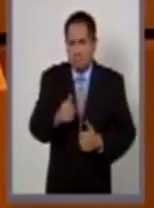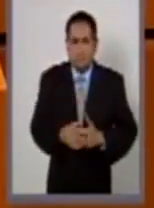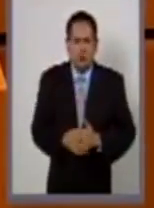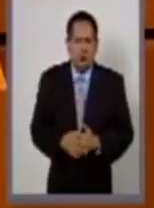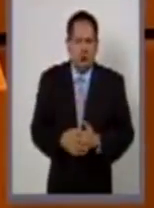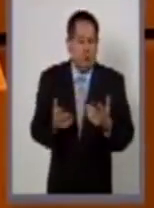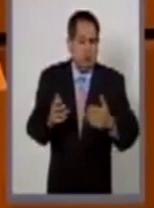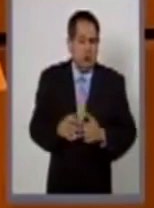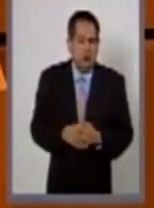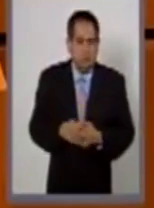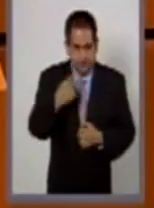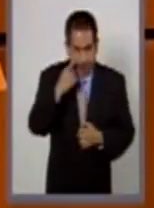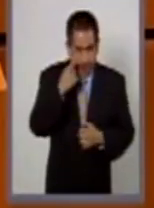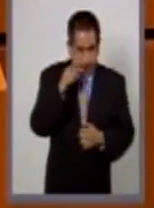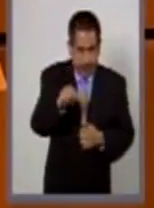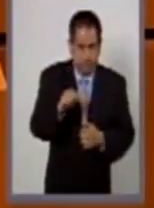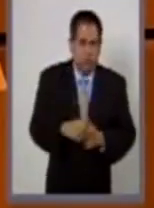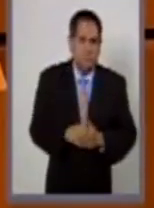Es más, fíjense,